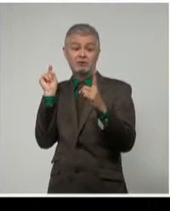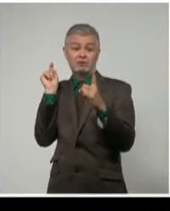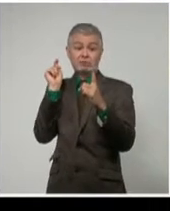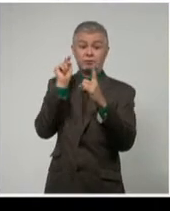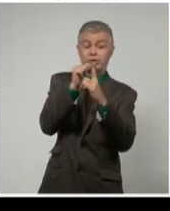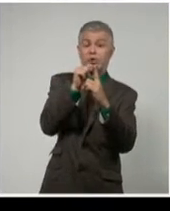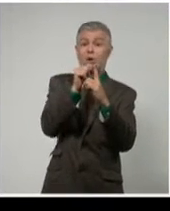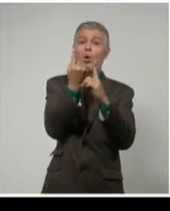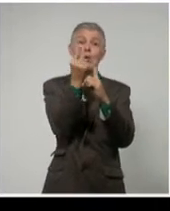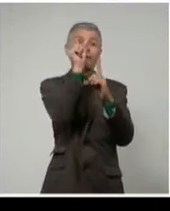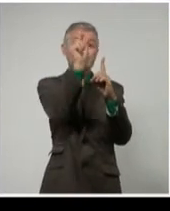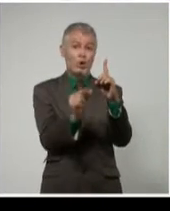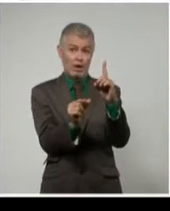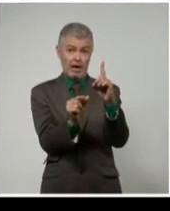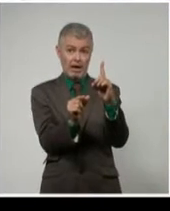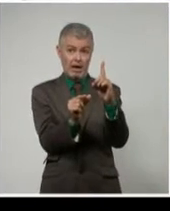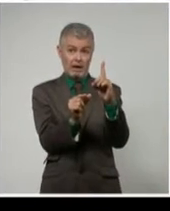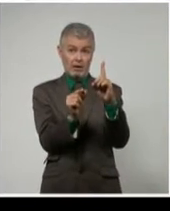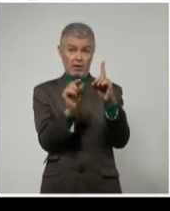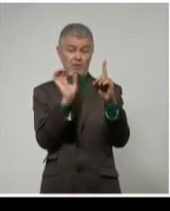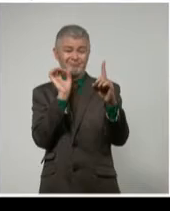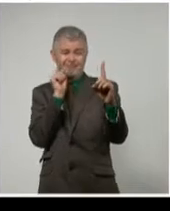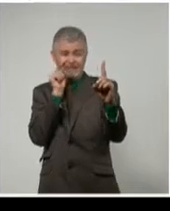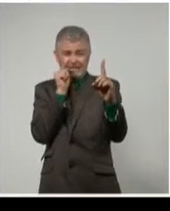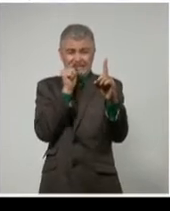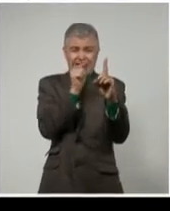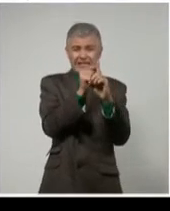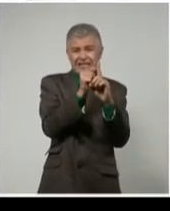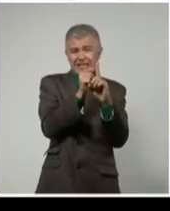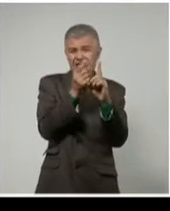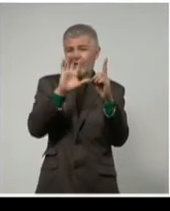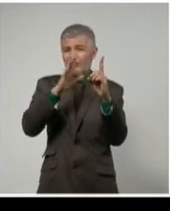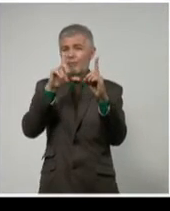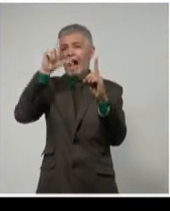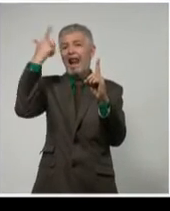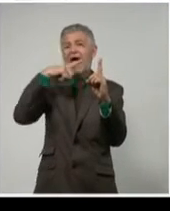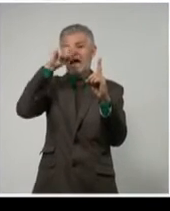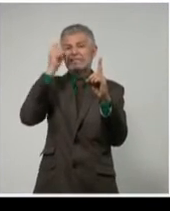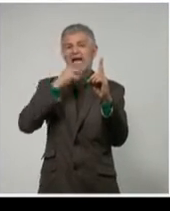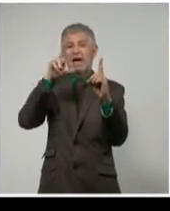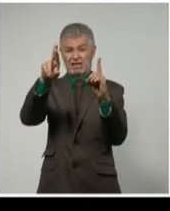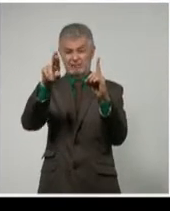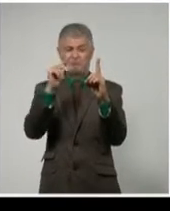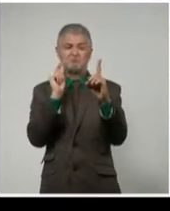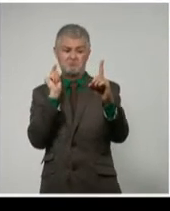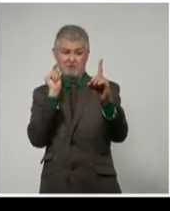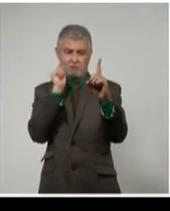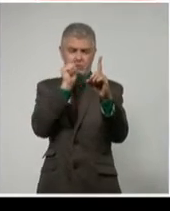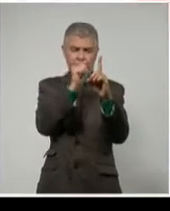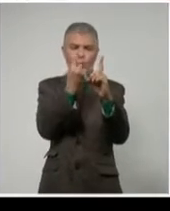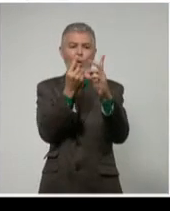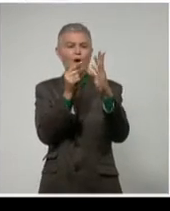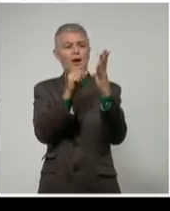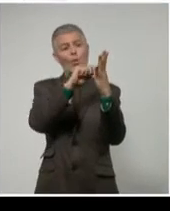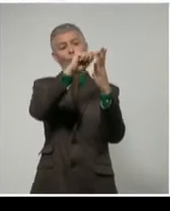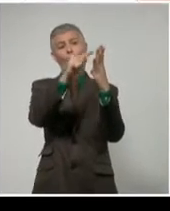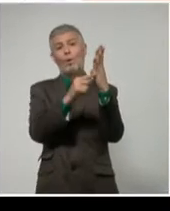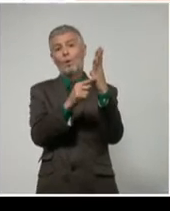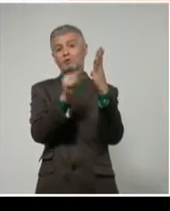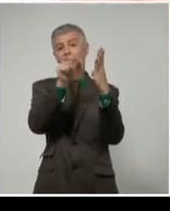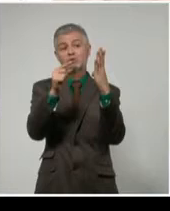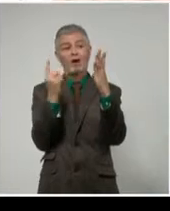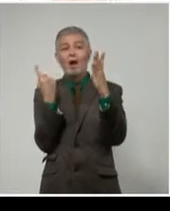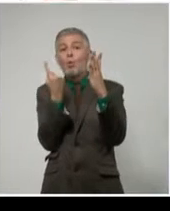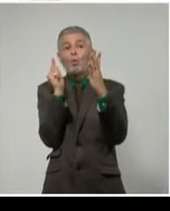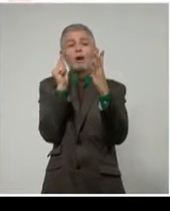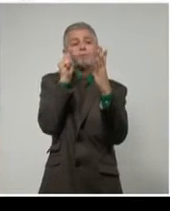decir, el láser sí tiene una coherencia suficiente desde el punto de vista físico para dañar en una habitación a una sola persona, estando la